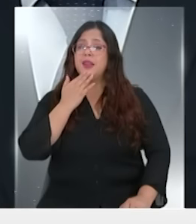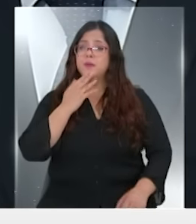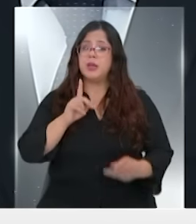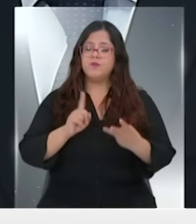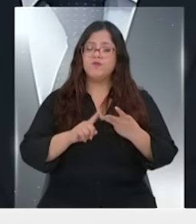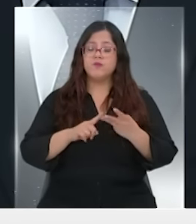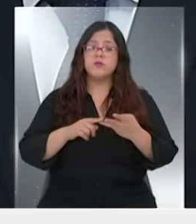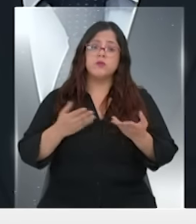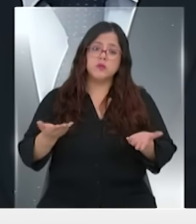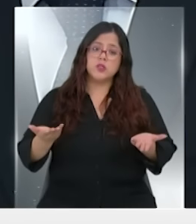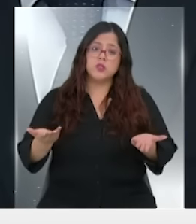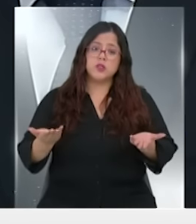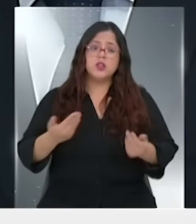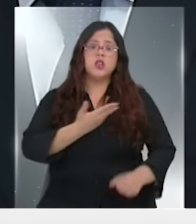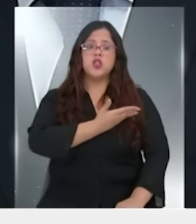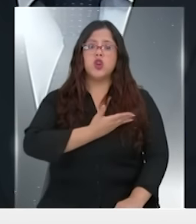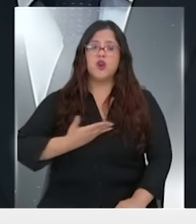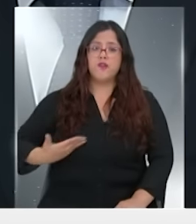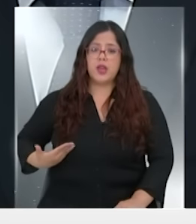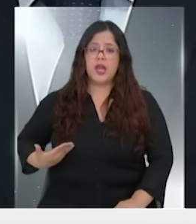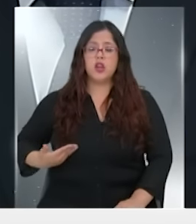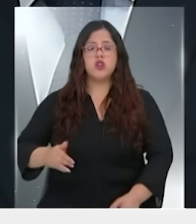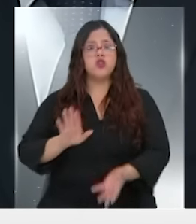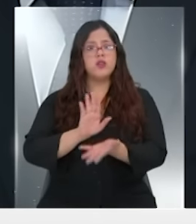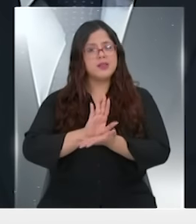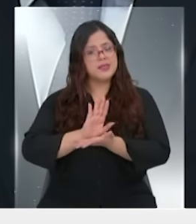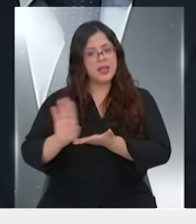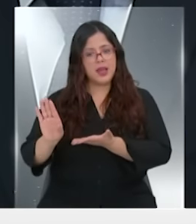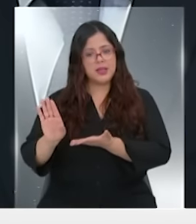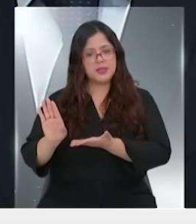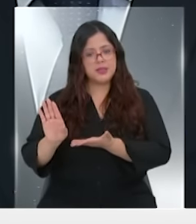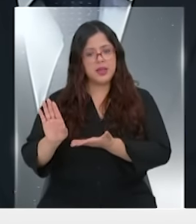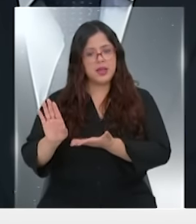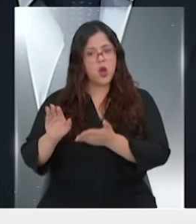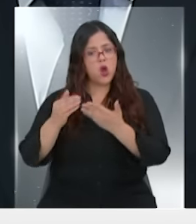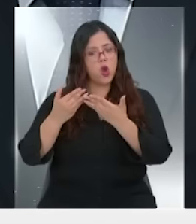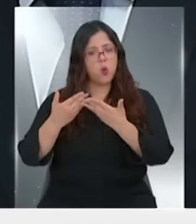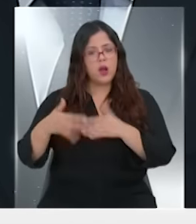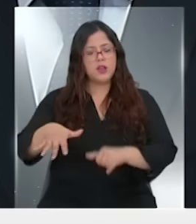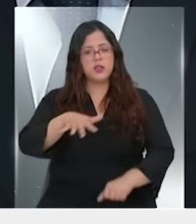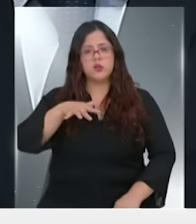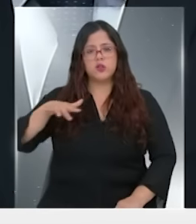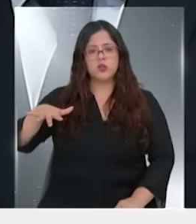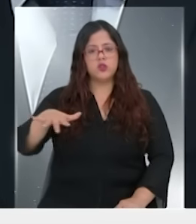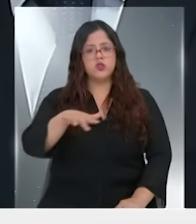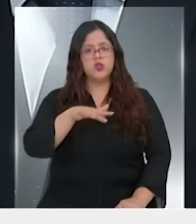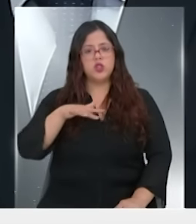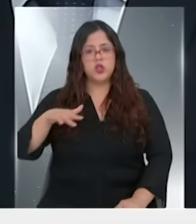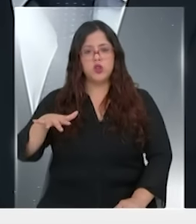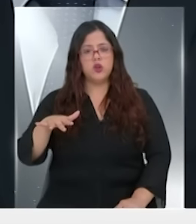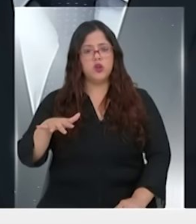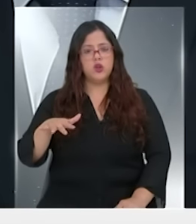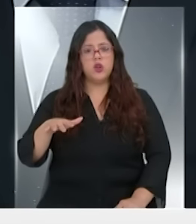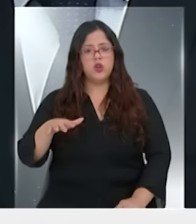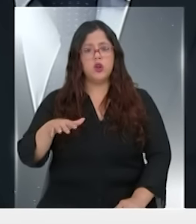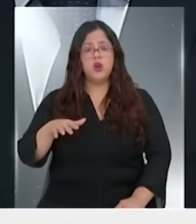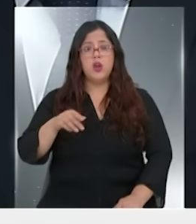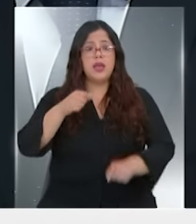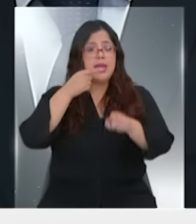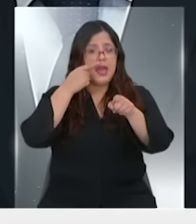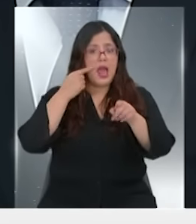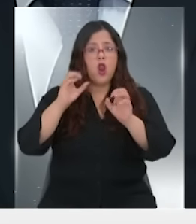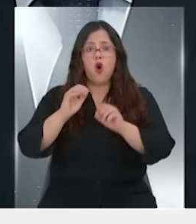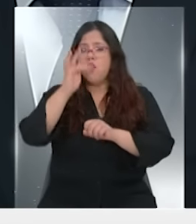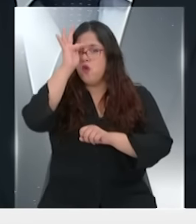por cierto, el Ejecutivo repudia cualquier acción que él o cualquier funcionario público en